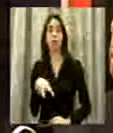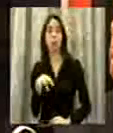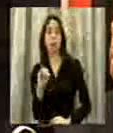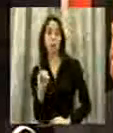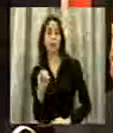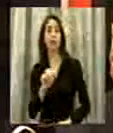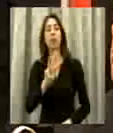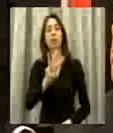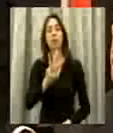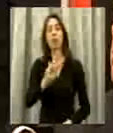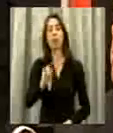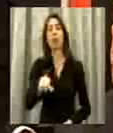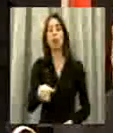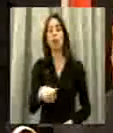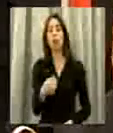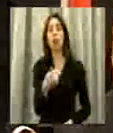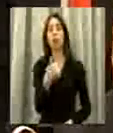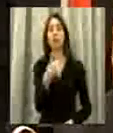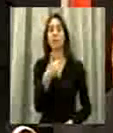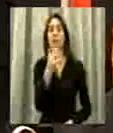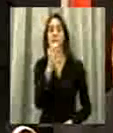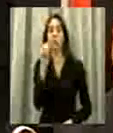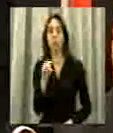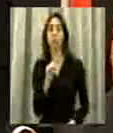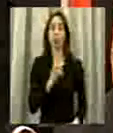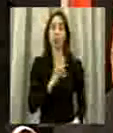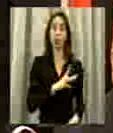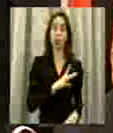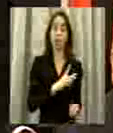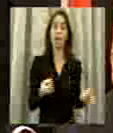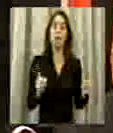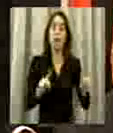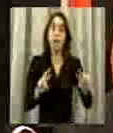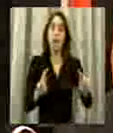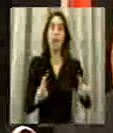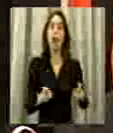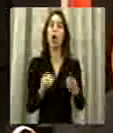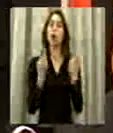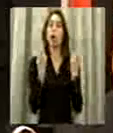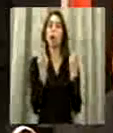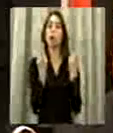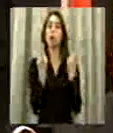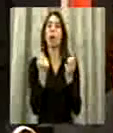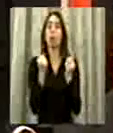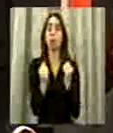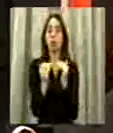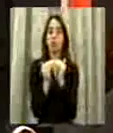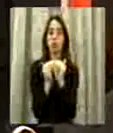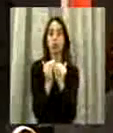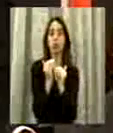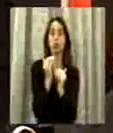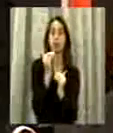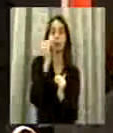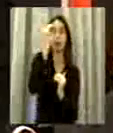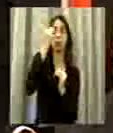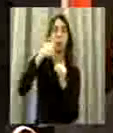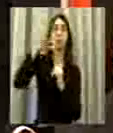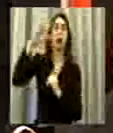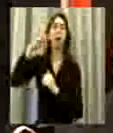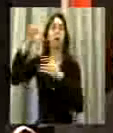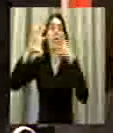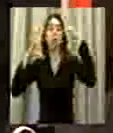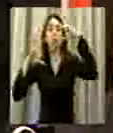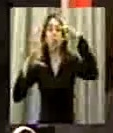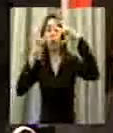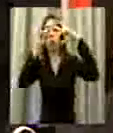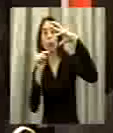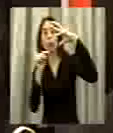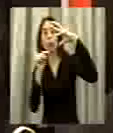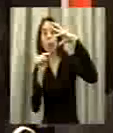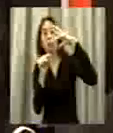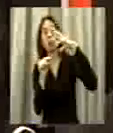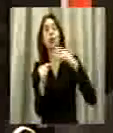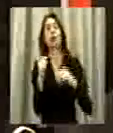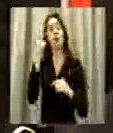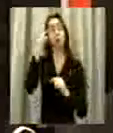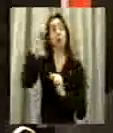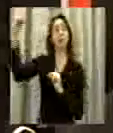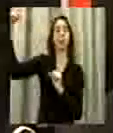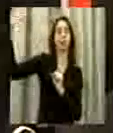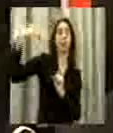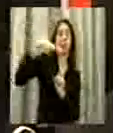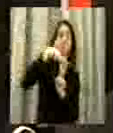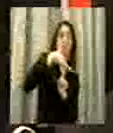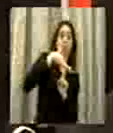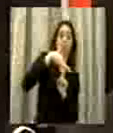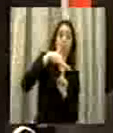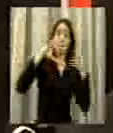de 3,6%. Luego, Chile ha logrado recuperar la capacidad de crecer más que el mundo. Y no es porque la situación externa no nos haya